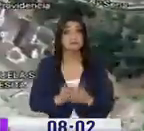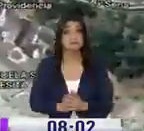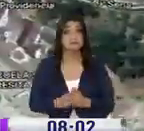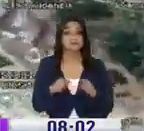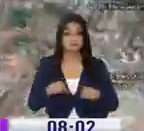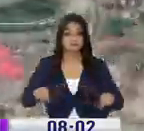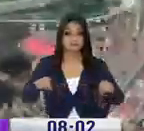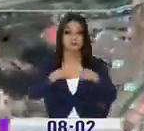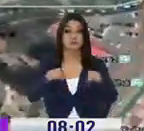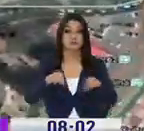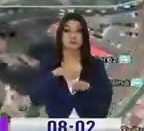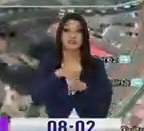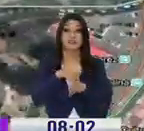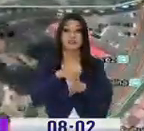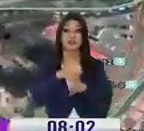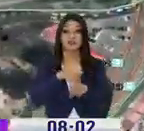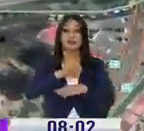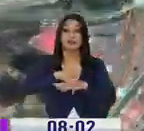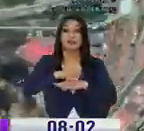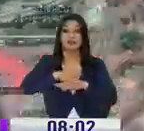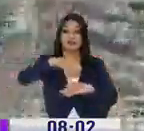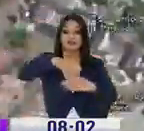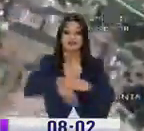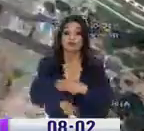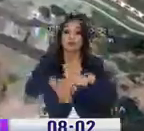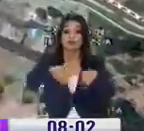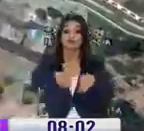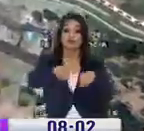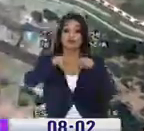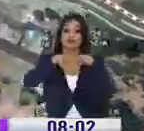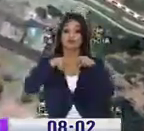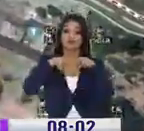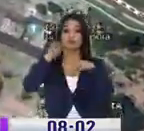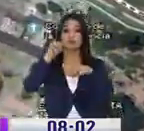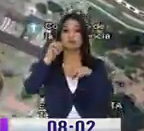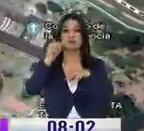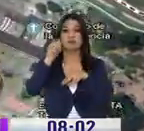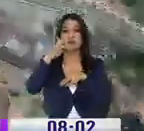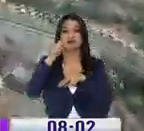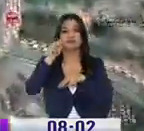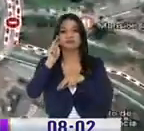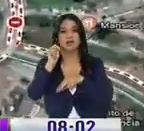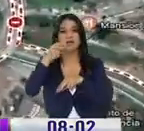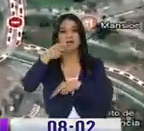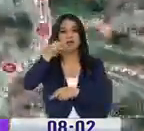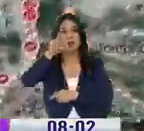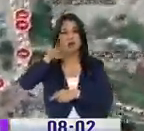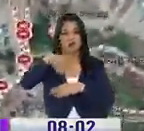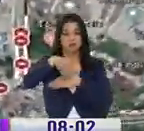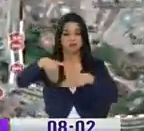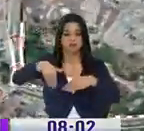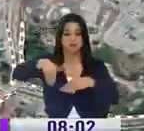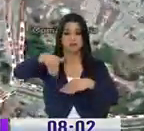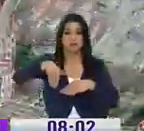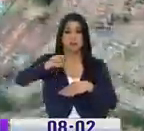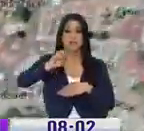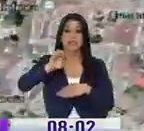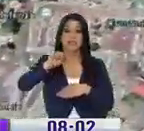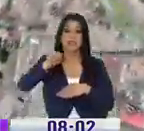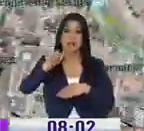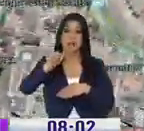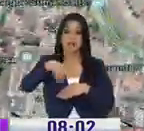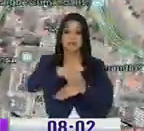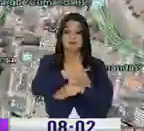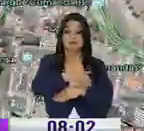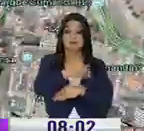zona que está con mucho tráfico, que es producto del socavón que se tiene sobre la Pedro Vicente Maldonado y el Sena, donde pues está el puente del